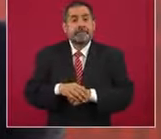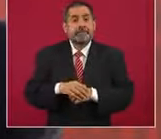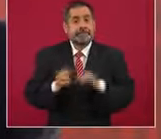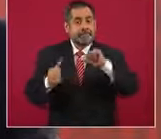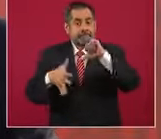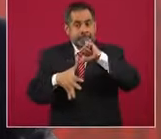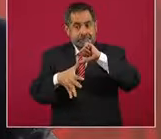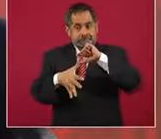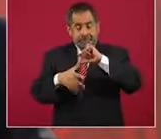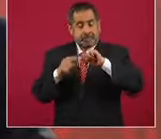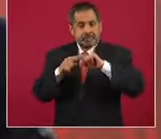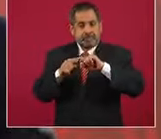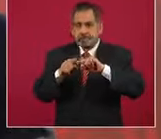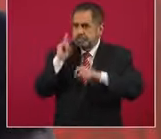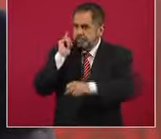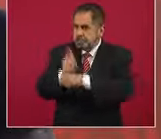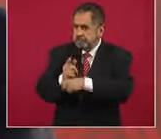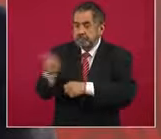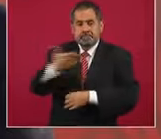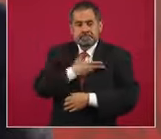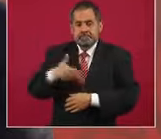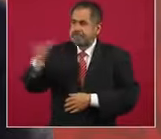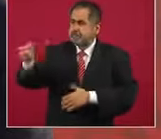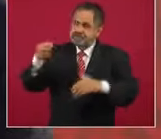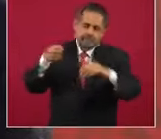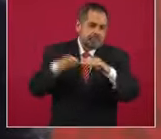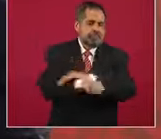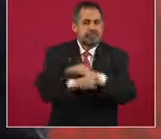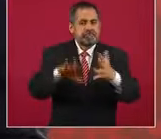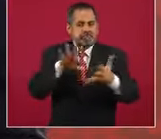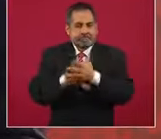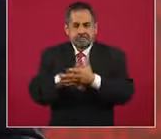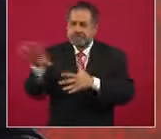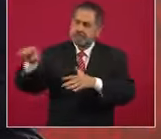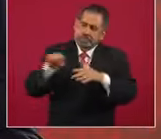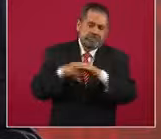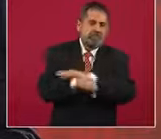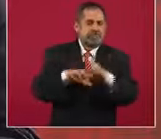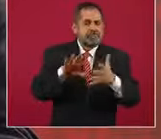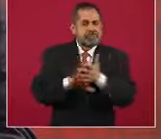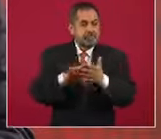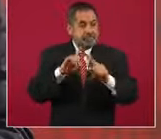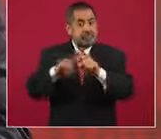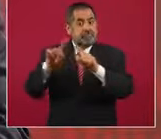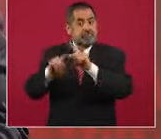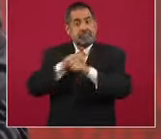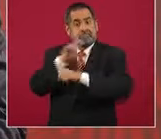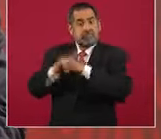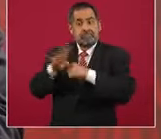cárcel presidentes de varios países